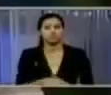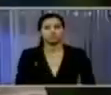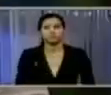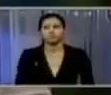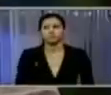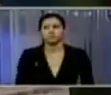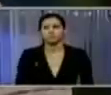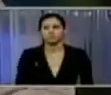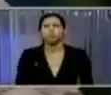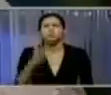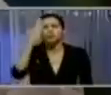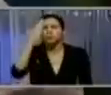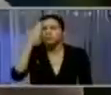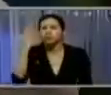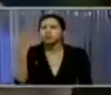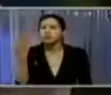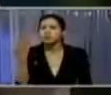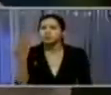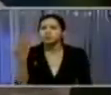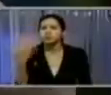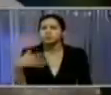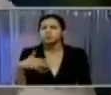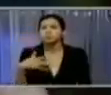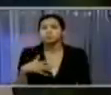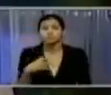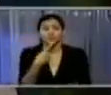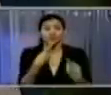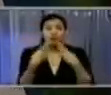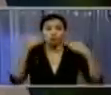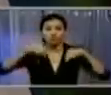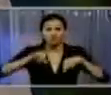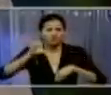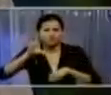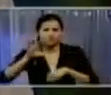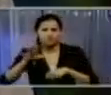Miren, ustedes saben cuál es el campeón mundial del diálogo en este país.